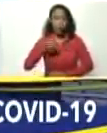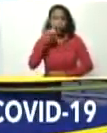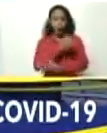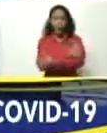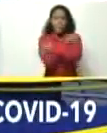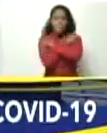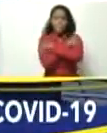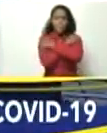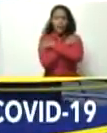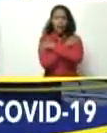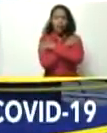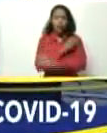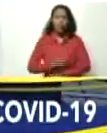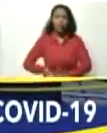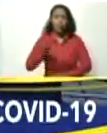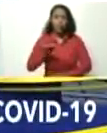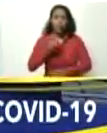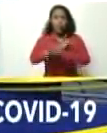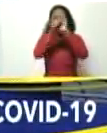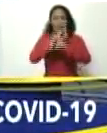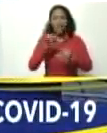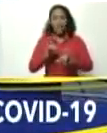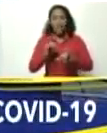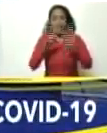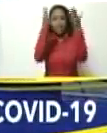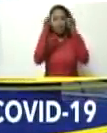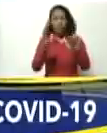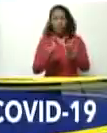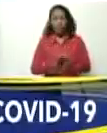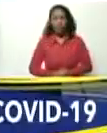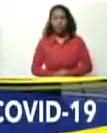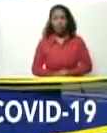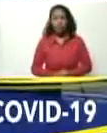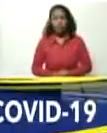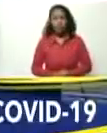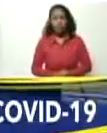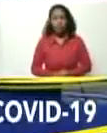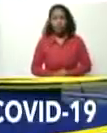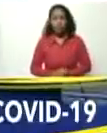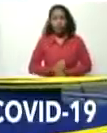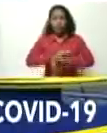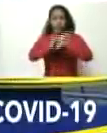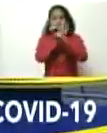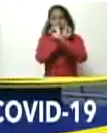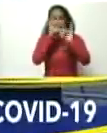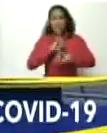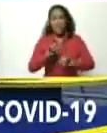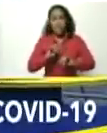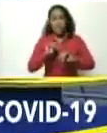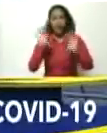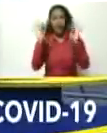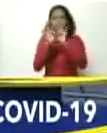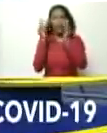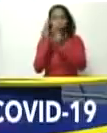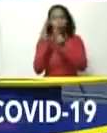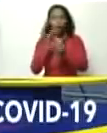abrazo fraterno, felices Navidades. Felicidad en familia.